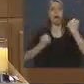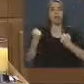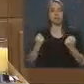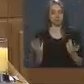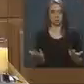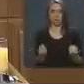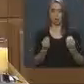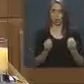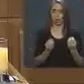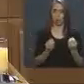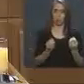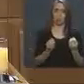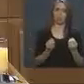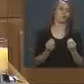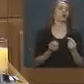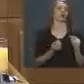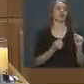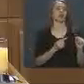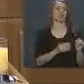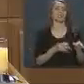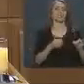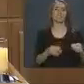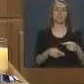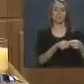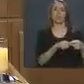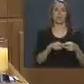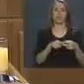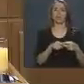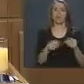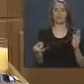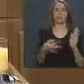tan nítidamente la doctrina de la seguridad social en este plan.